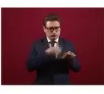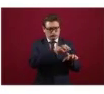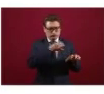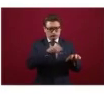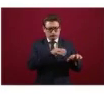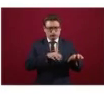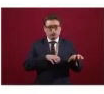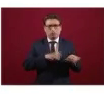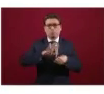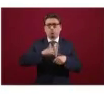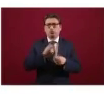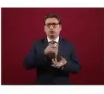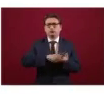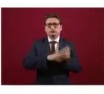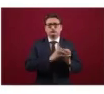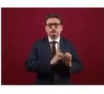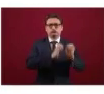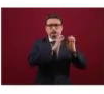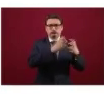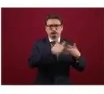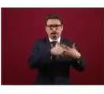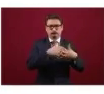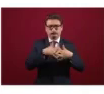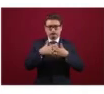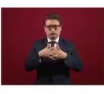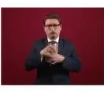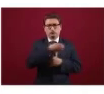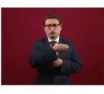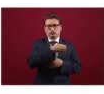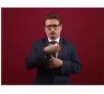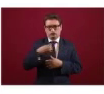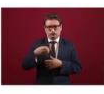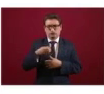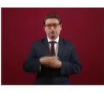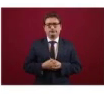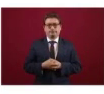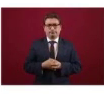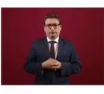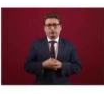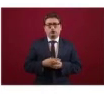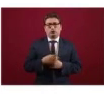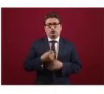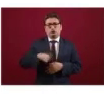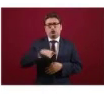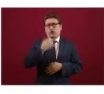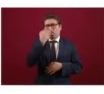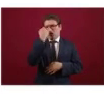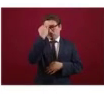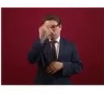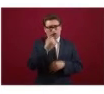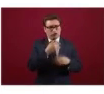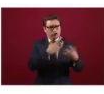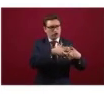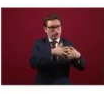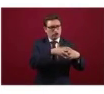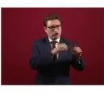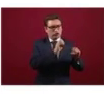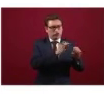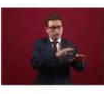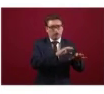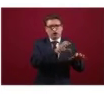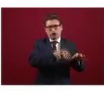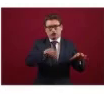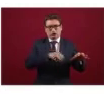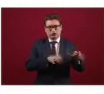porque cada planta tiene una secuencia. No es que ponemos una planta y es independiente de otra, todas tienen